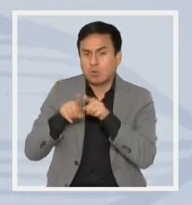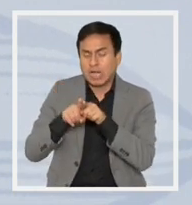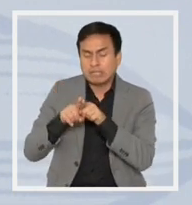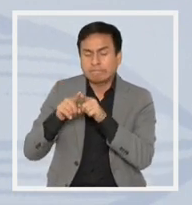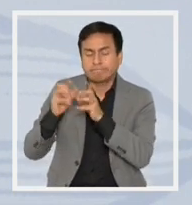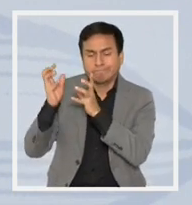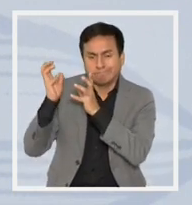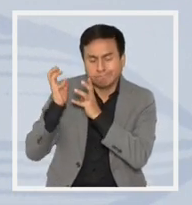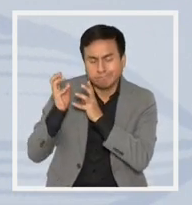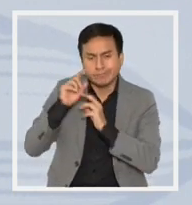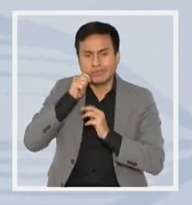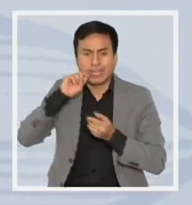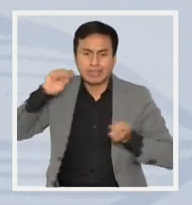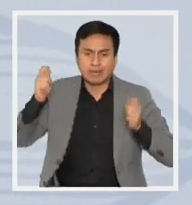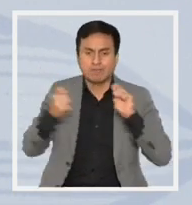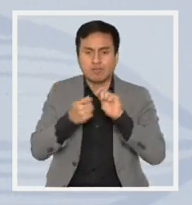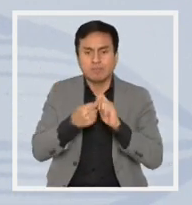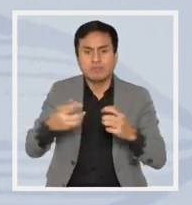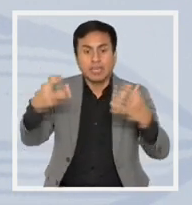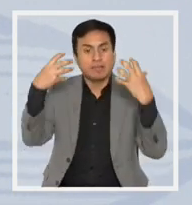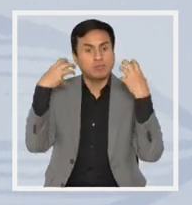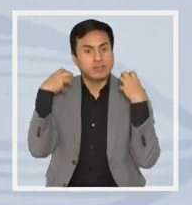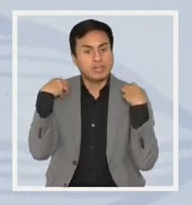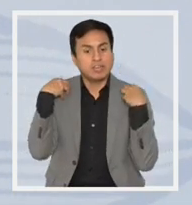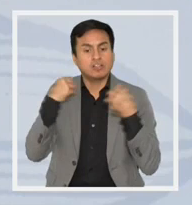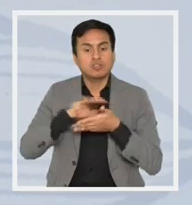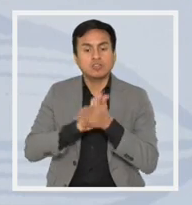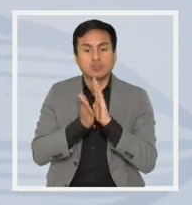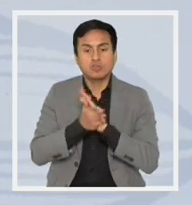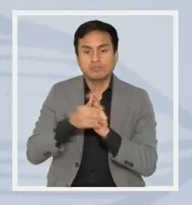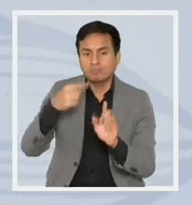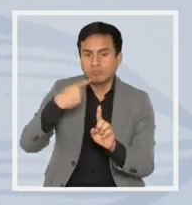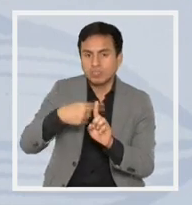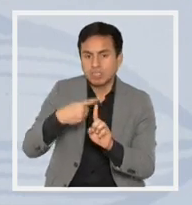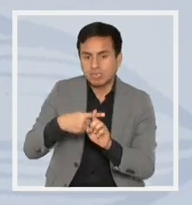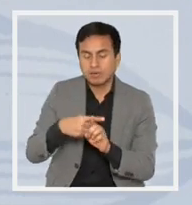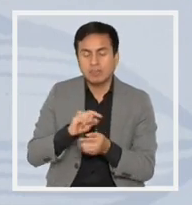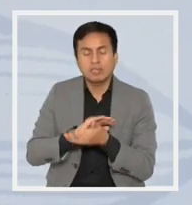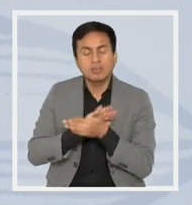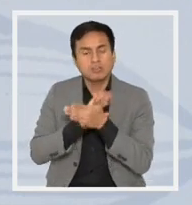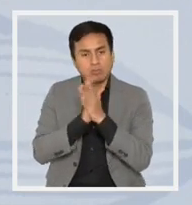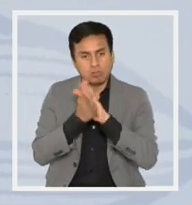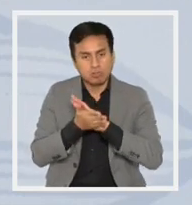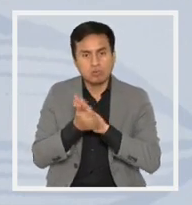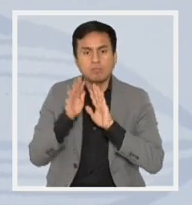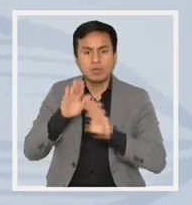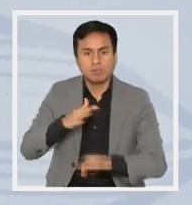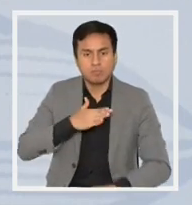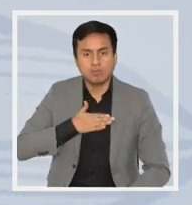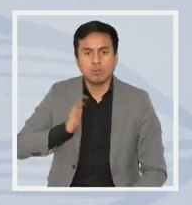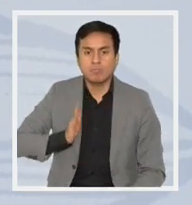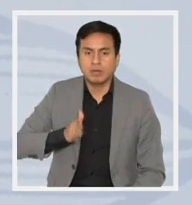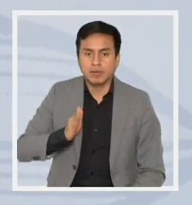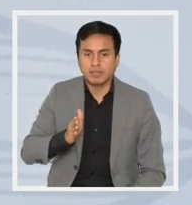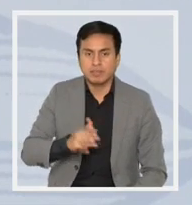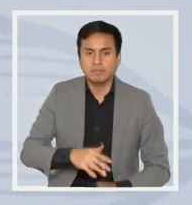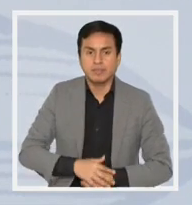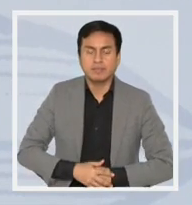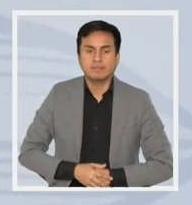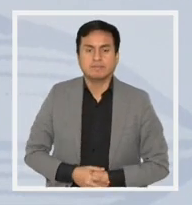esa carga, espero se transforme en una responsabilidad que la llevemos todos de manera muy positiva. Van a contar con todo mi apoyo permanentemente.